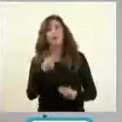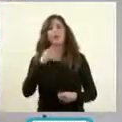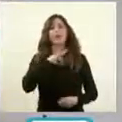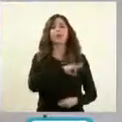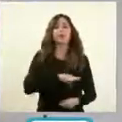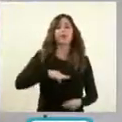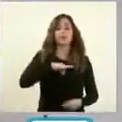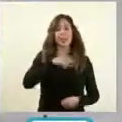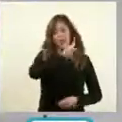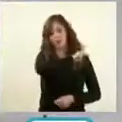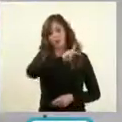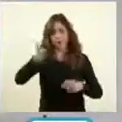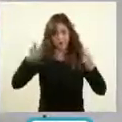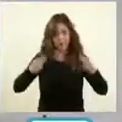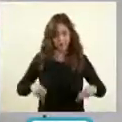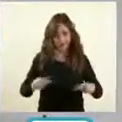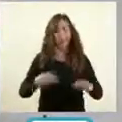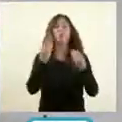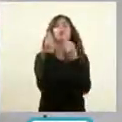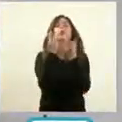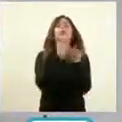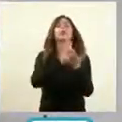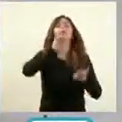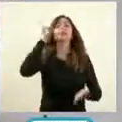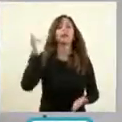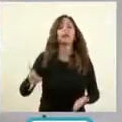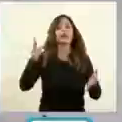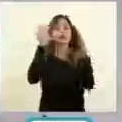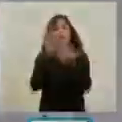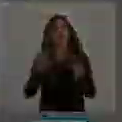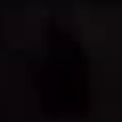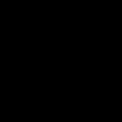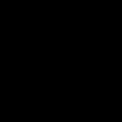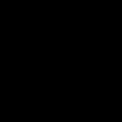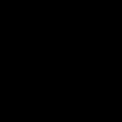felicidades a todos. Gracias por regalarnos estas historias No, gracias a usted. tan interesantes. Increíbles.